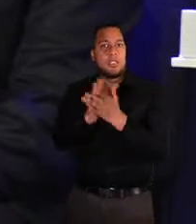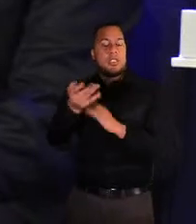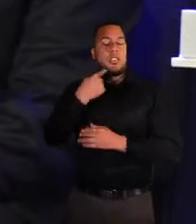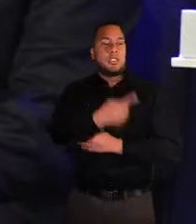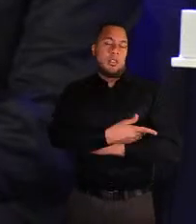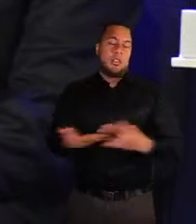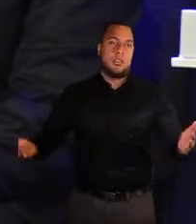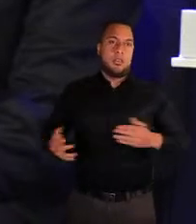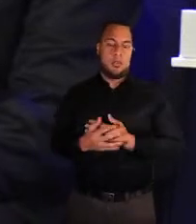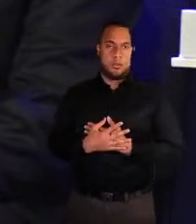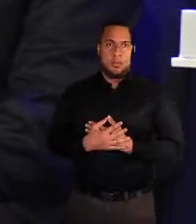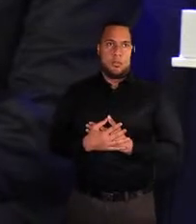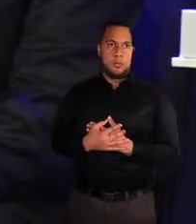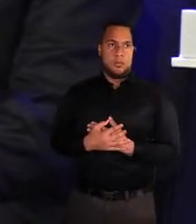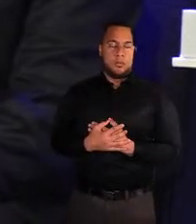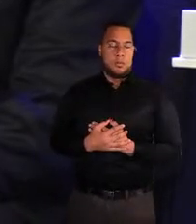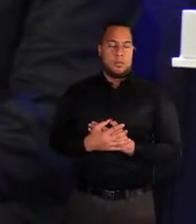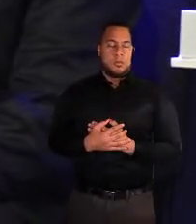todos